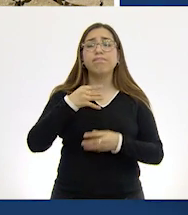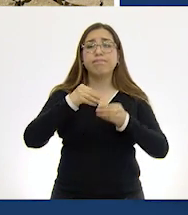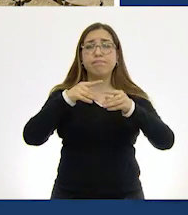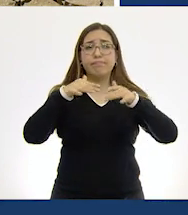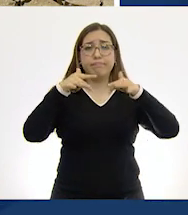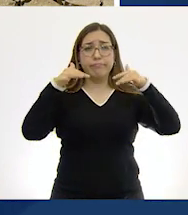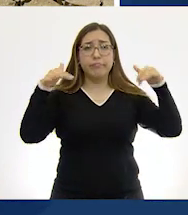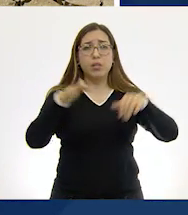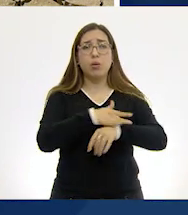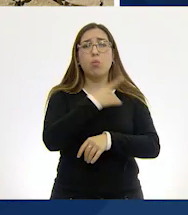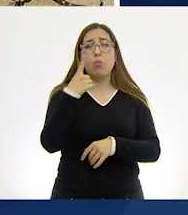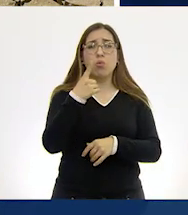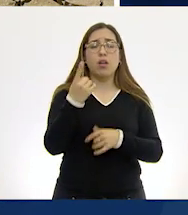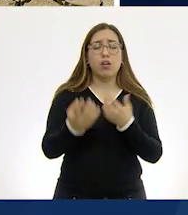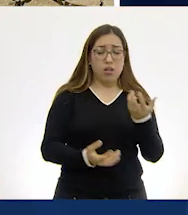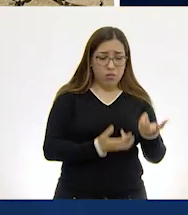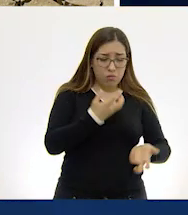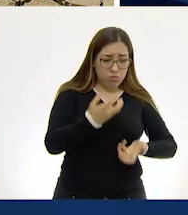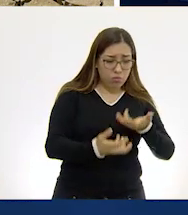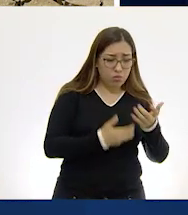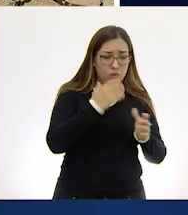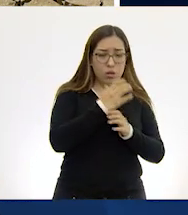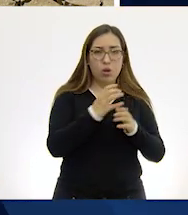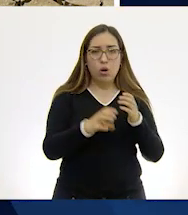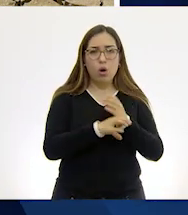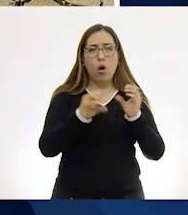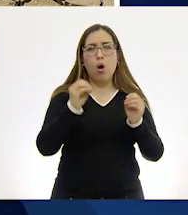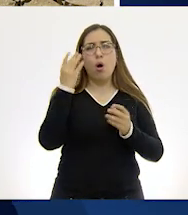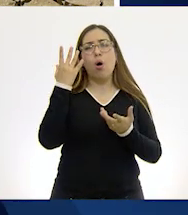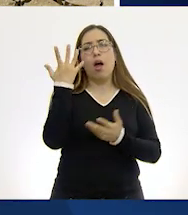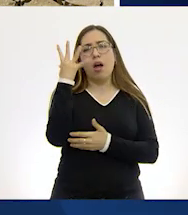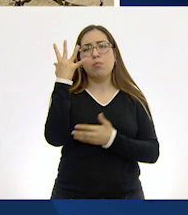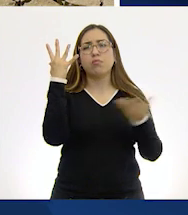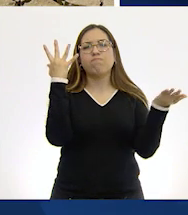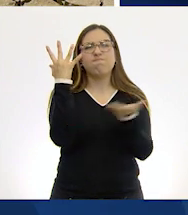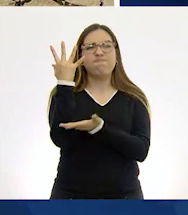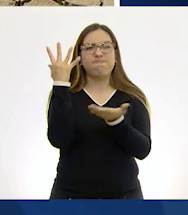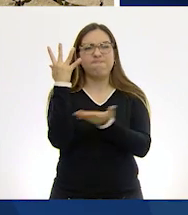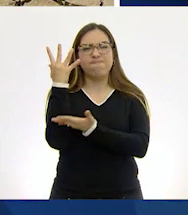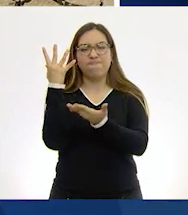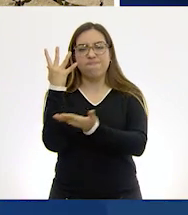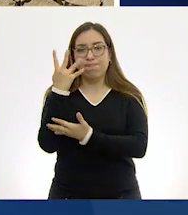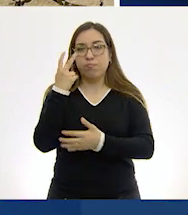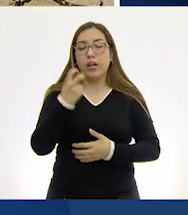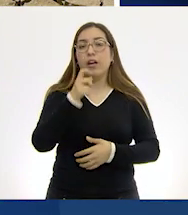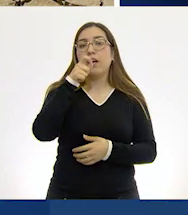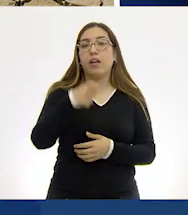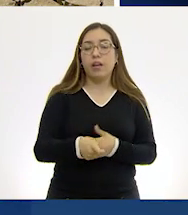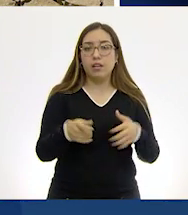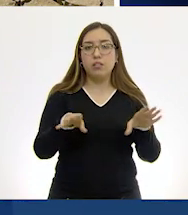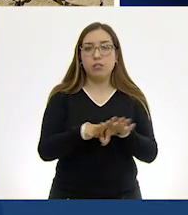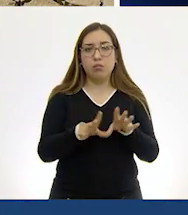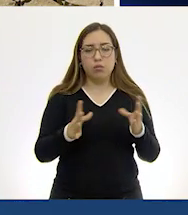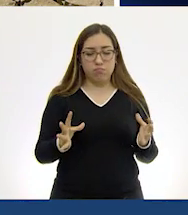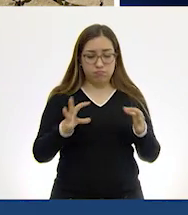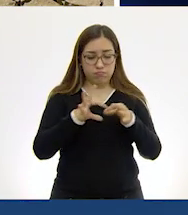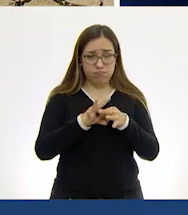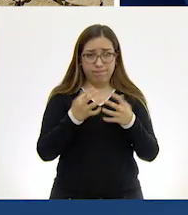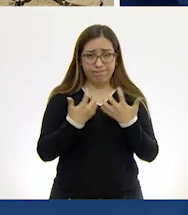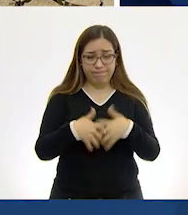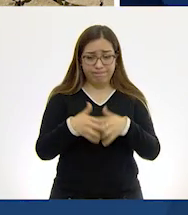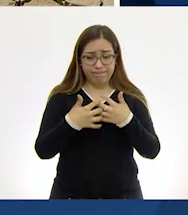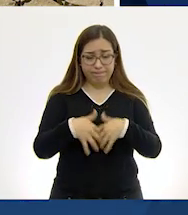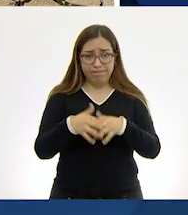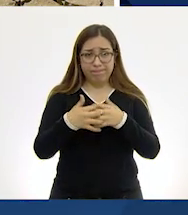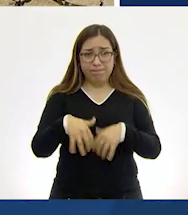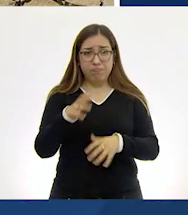quema de combustibles fósiles y por la deforestación, una combinación de producción en exceso y reducida capacidad para